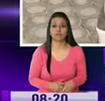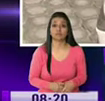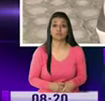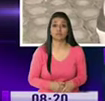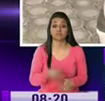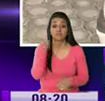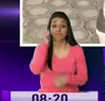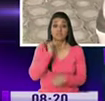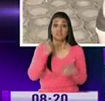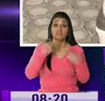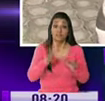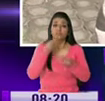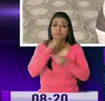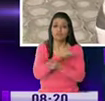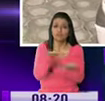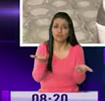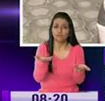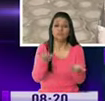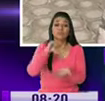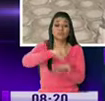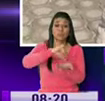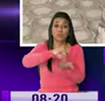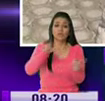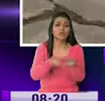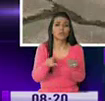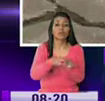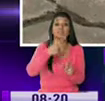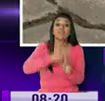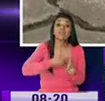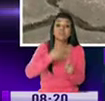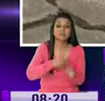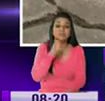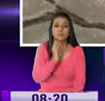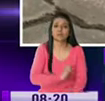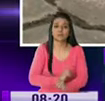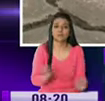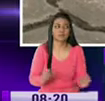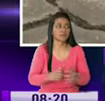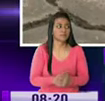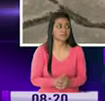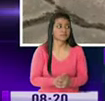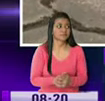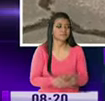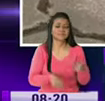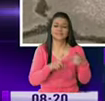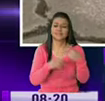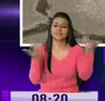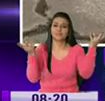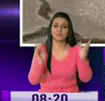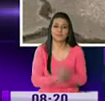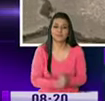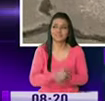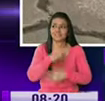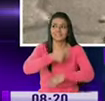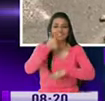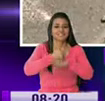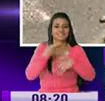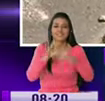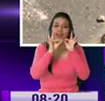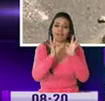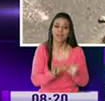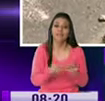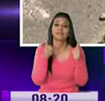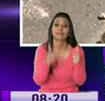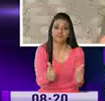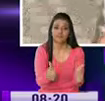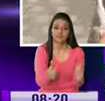ayer reportábamos, en cambio, en la ciudad hospitalaria, 3 meses no están con agua, o sea, bien y va. Ahí les dejamos, autoridades, arreglar bien los